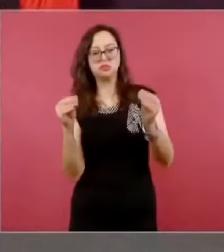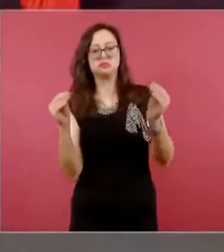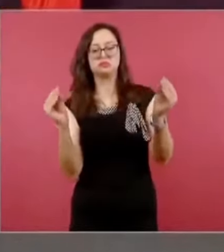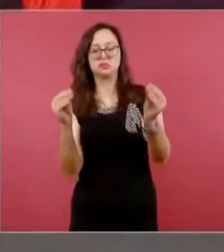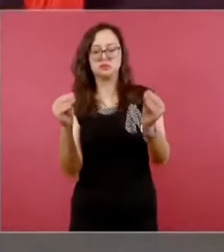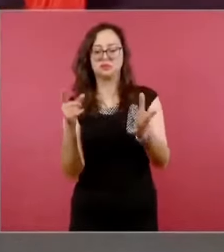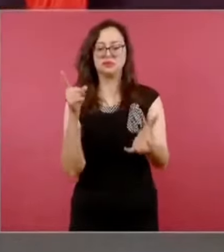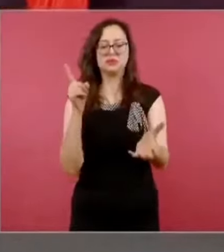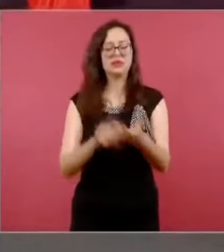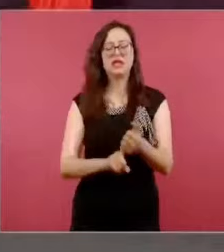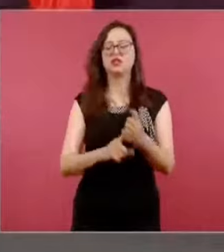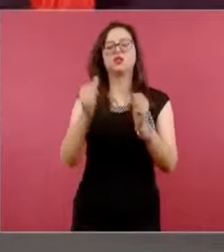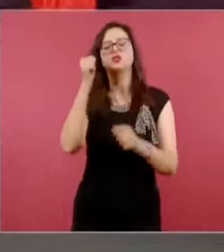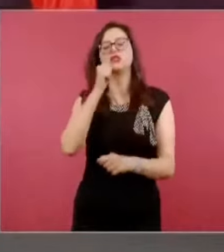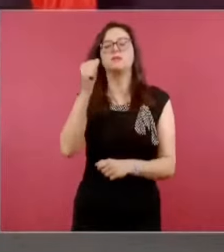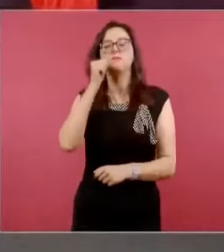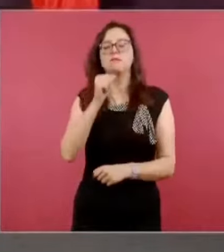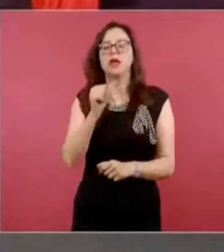mano negra.